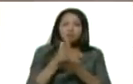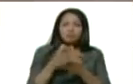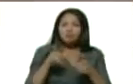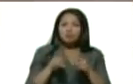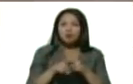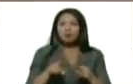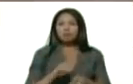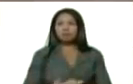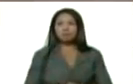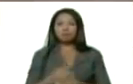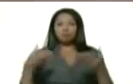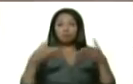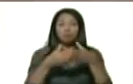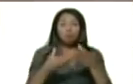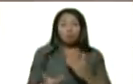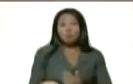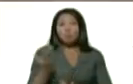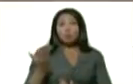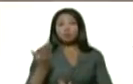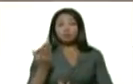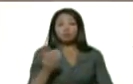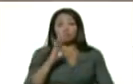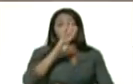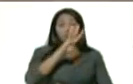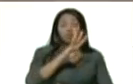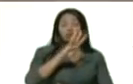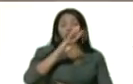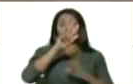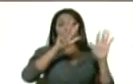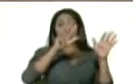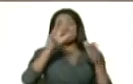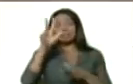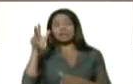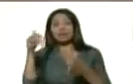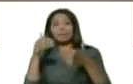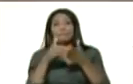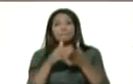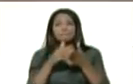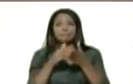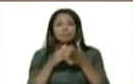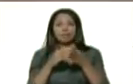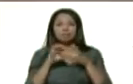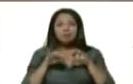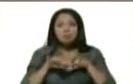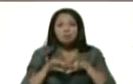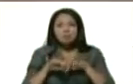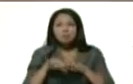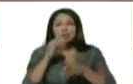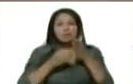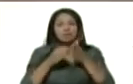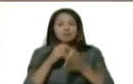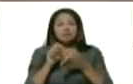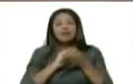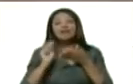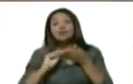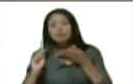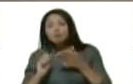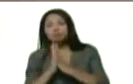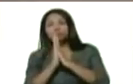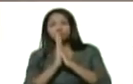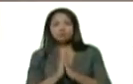un equipo importante con 483 máquinas. Anótenlo.